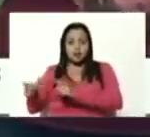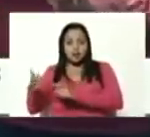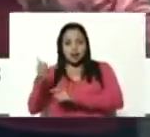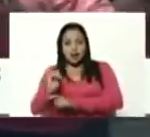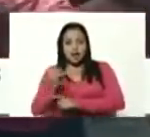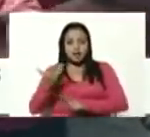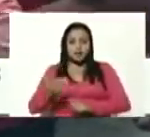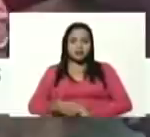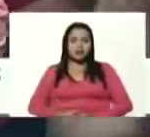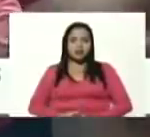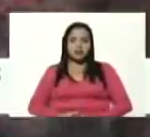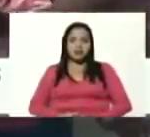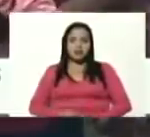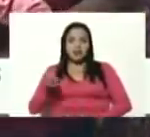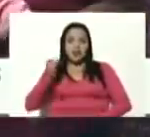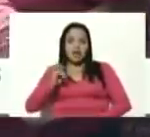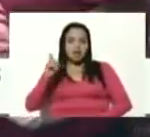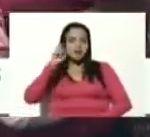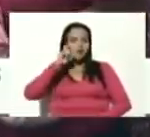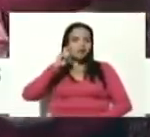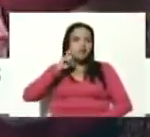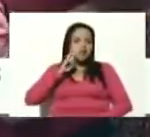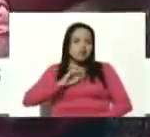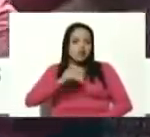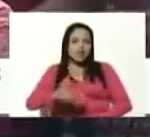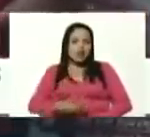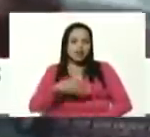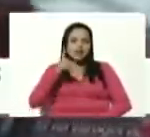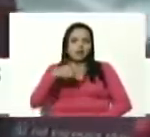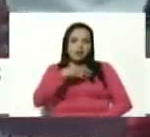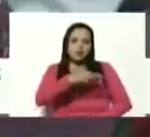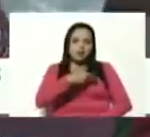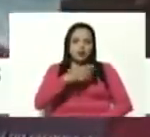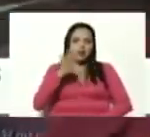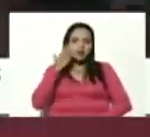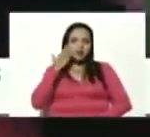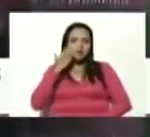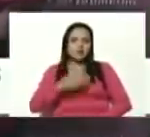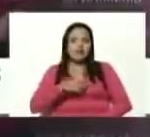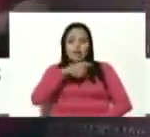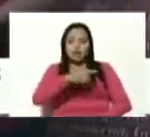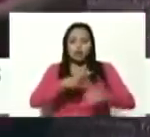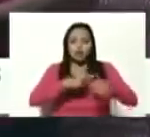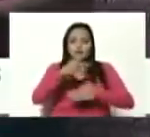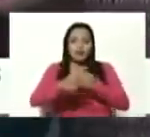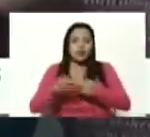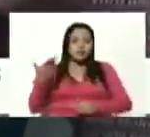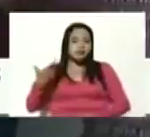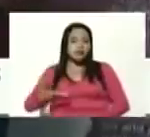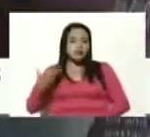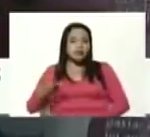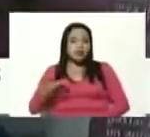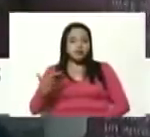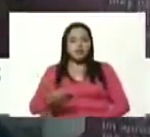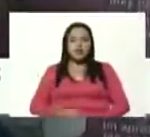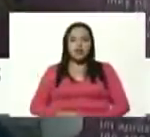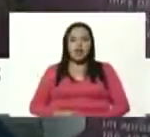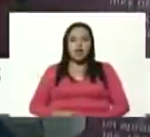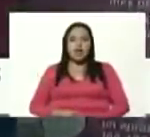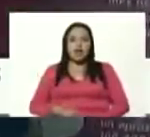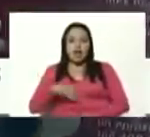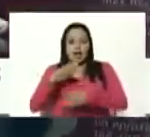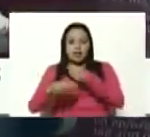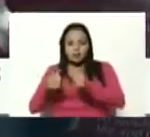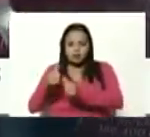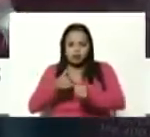y las barrigonas, la leche materna. Es un plan, este es un plan muy importante, Rubén, porque nosotros hacemos